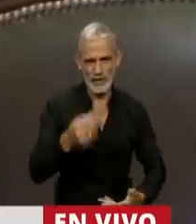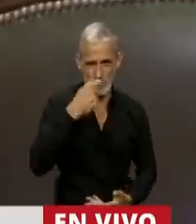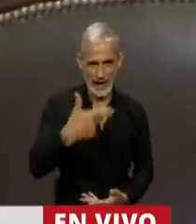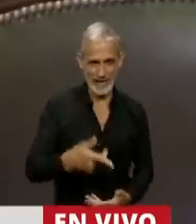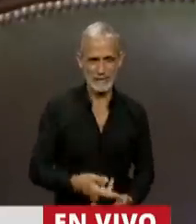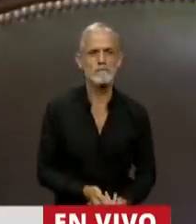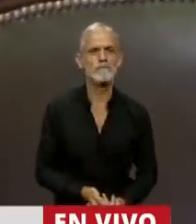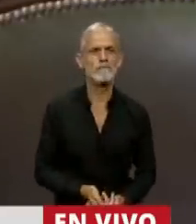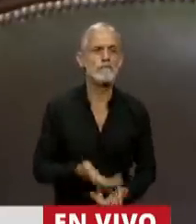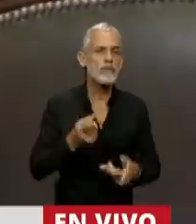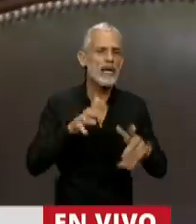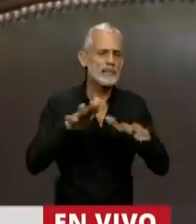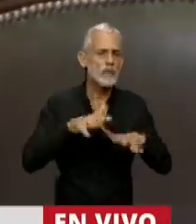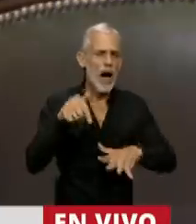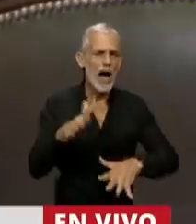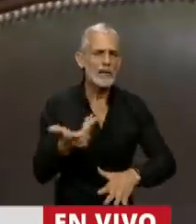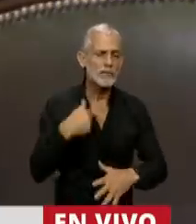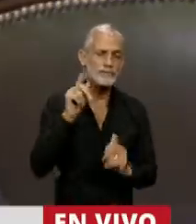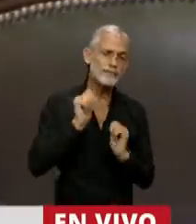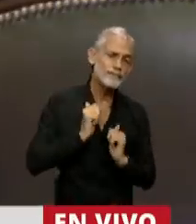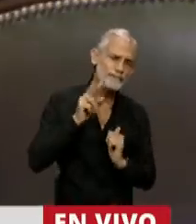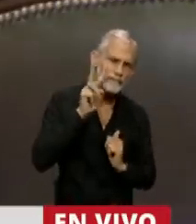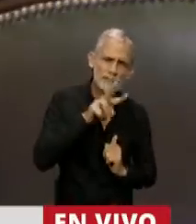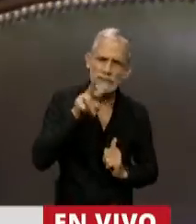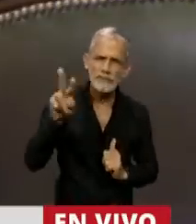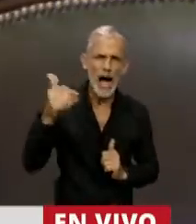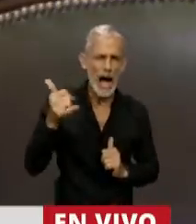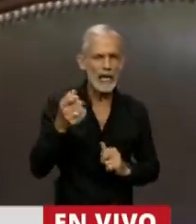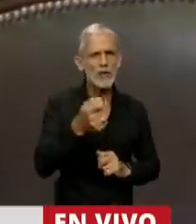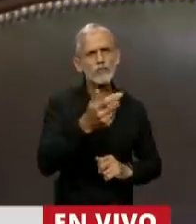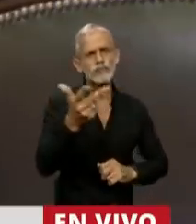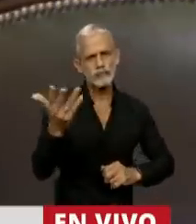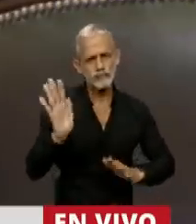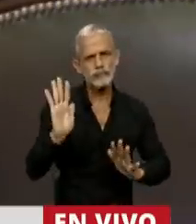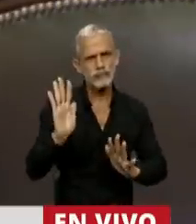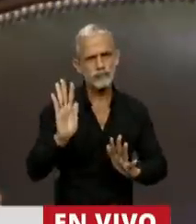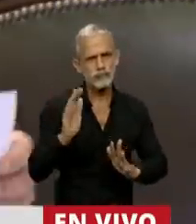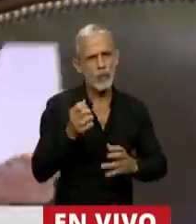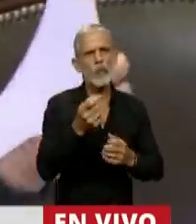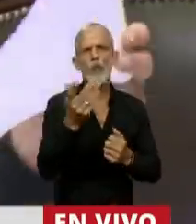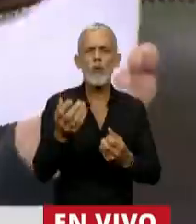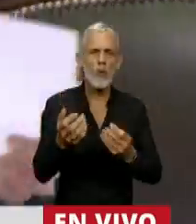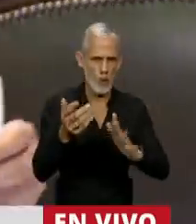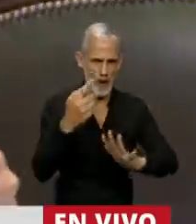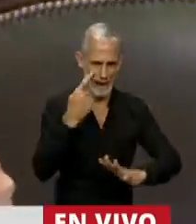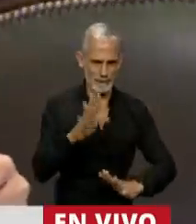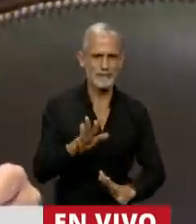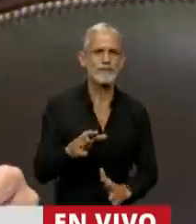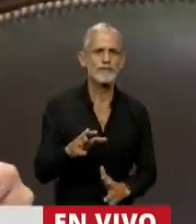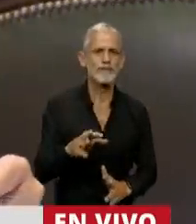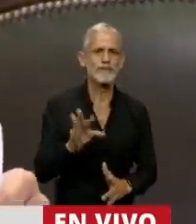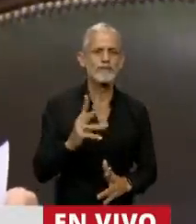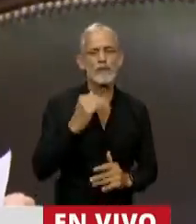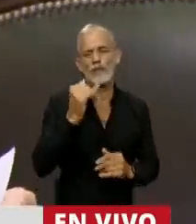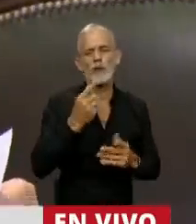dar, que uno pudo escuchar, hay números más que interesantes. Primero, para evitar hablar